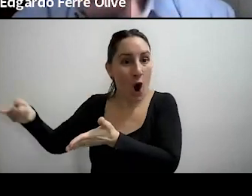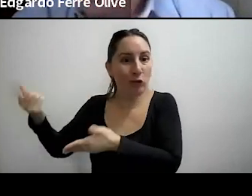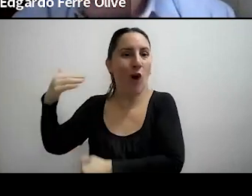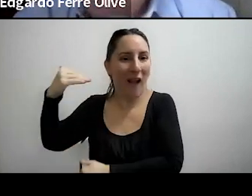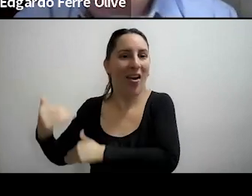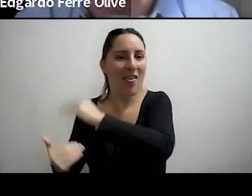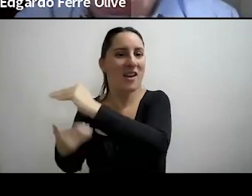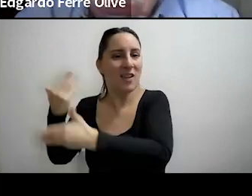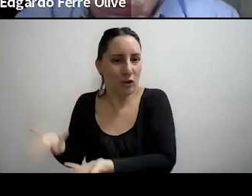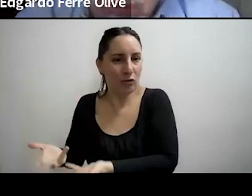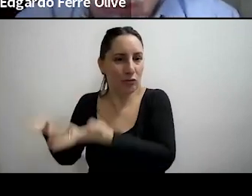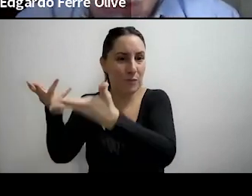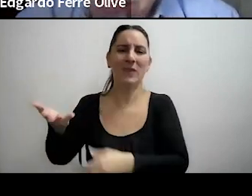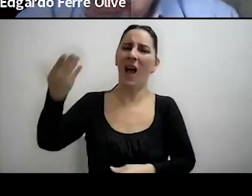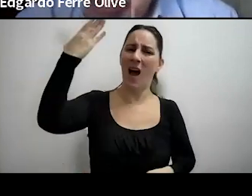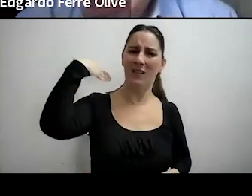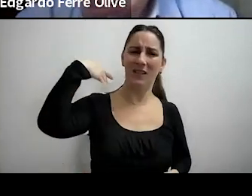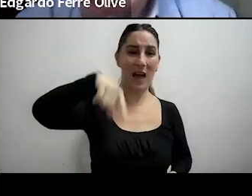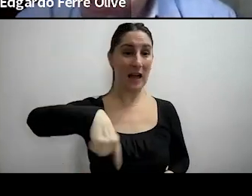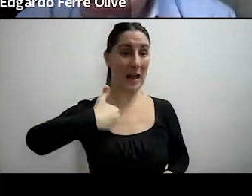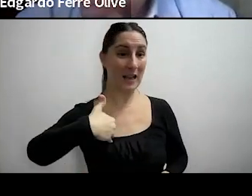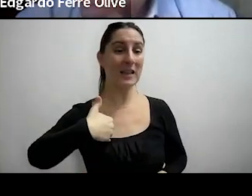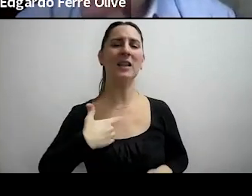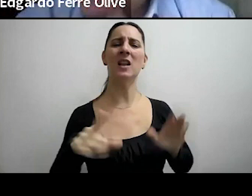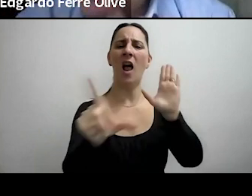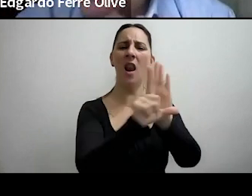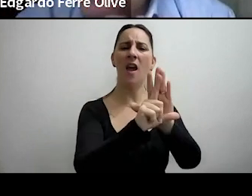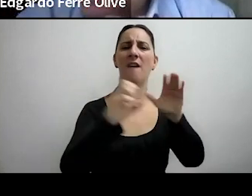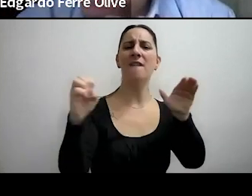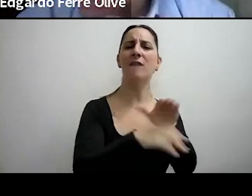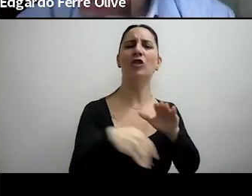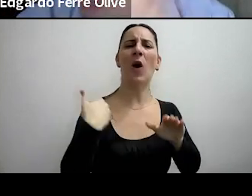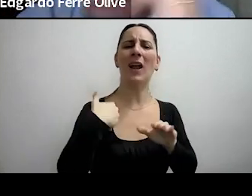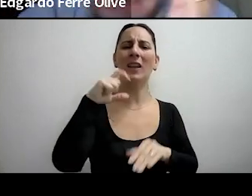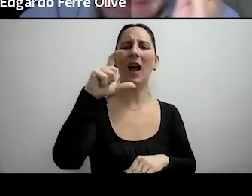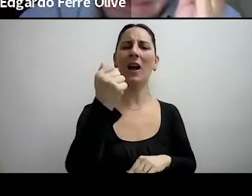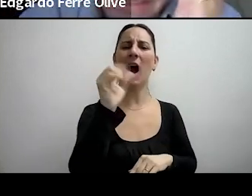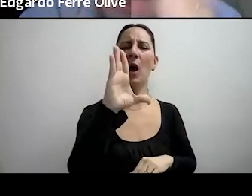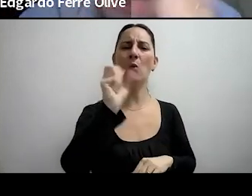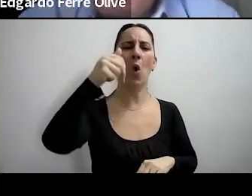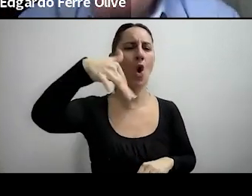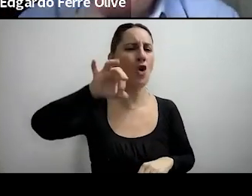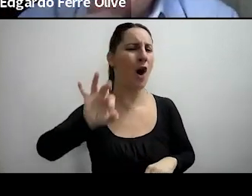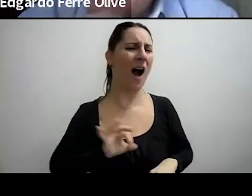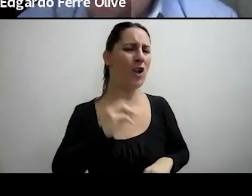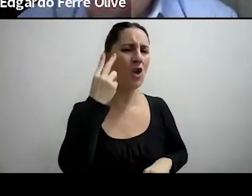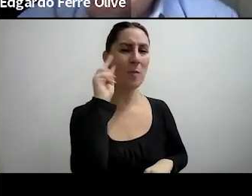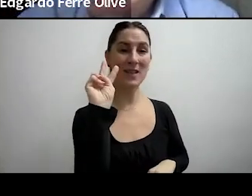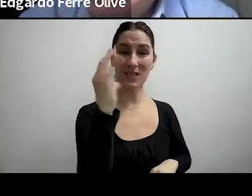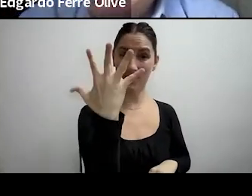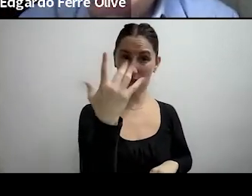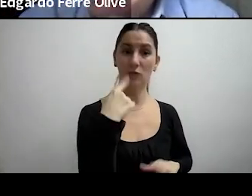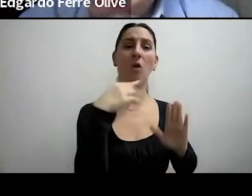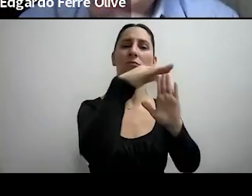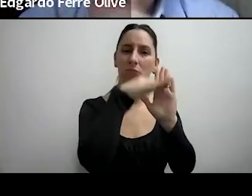República Argentina, en su momento, se estableció una ley de Fondo Argentino de Carbono, año 2005, en la cual habilitaba para estos mecanismos